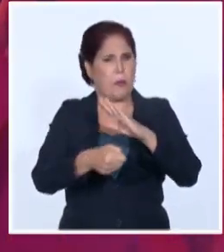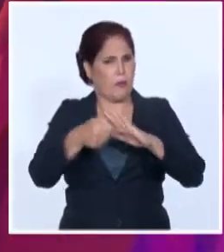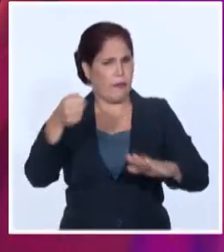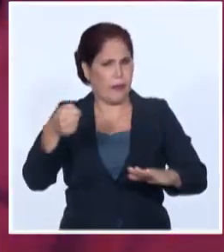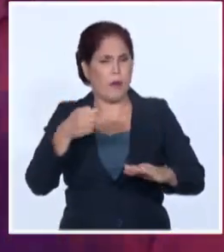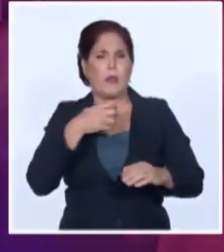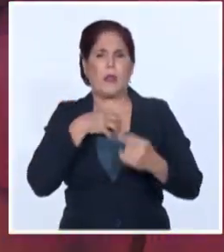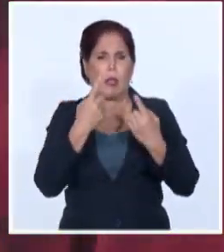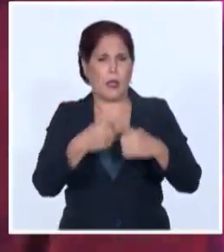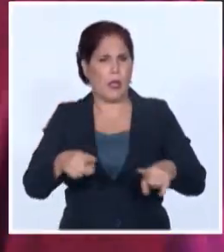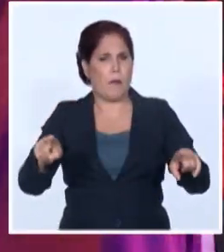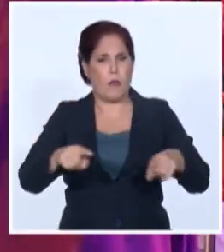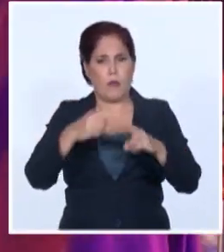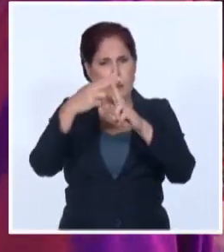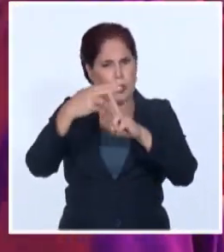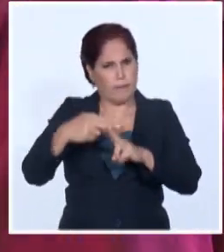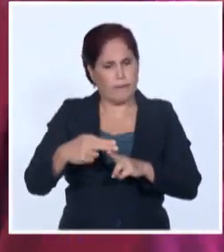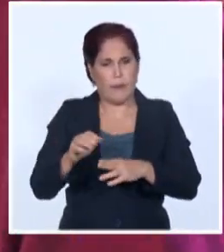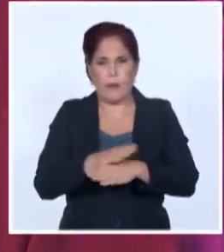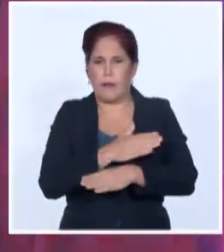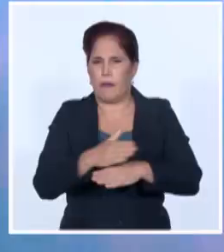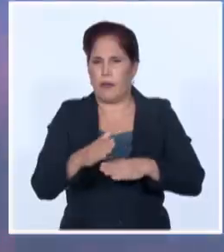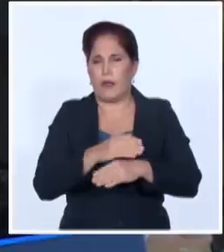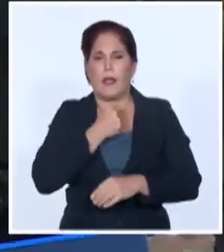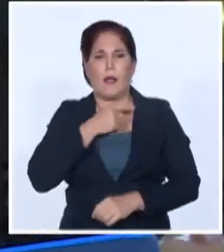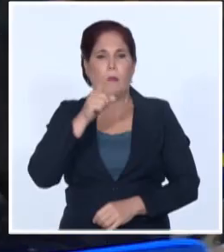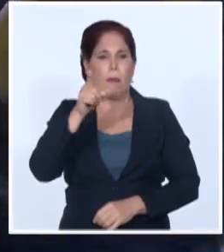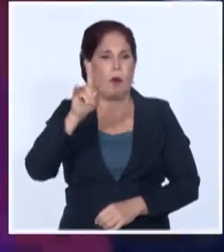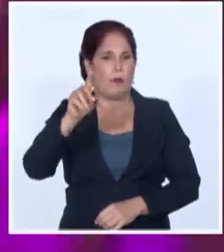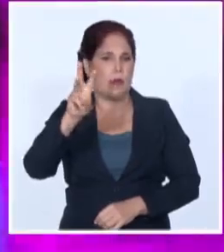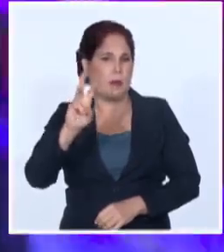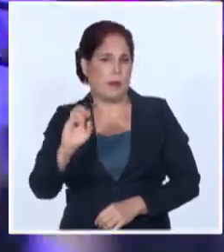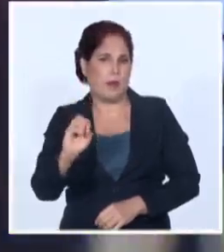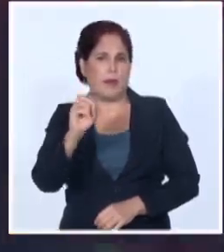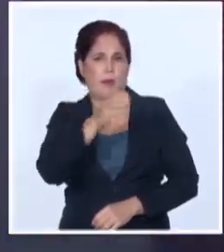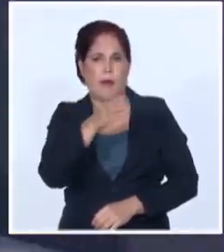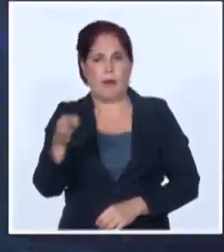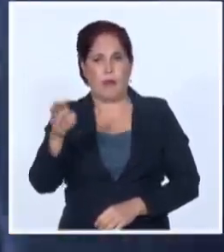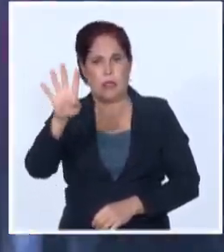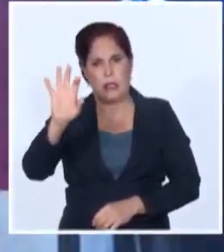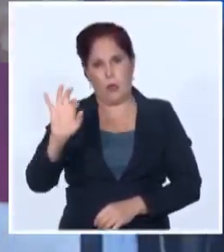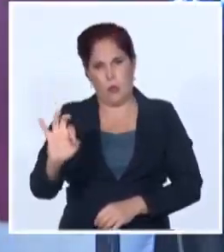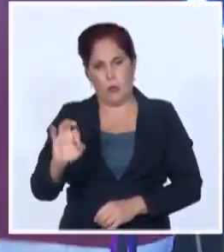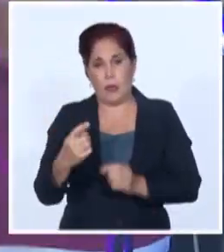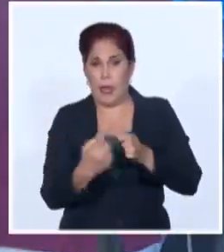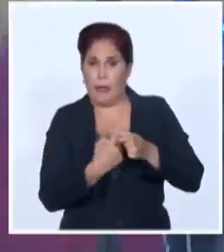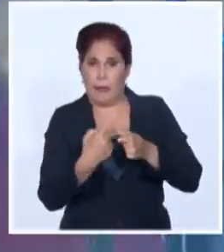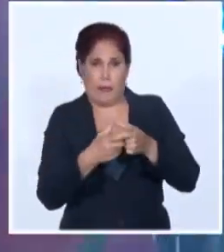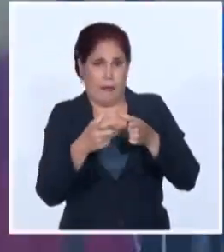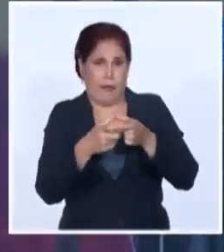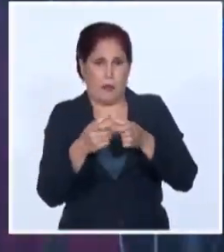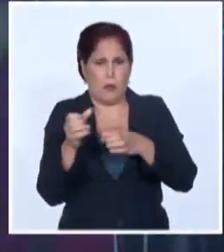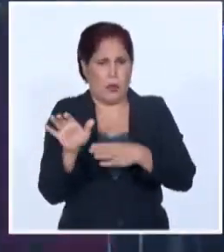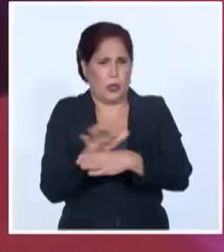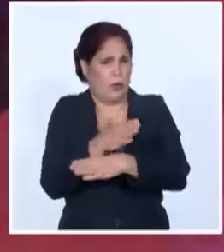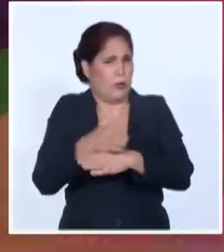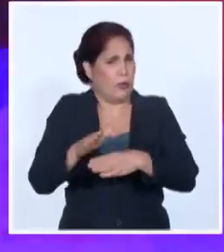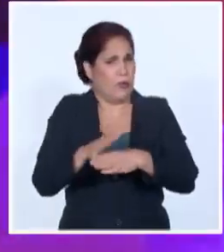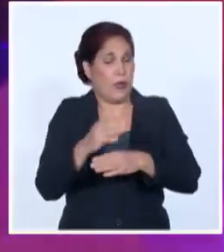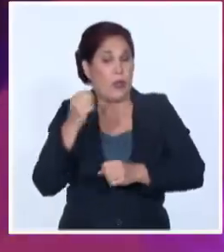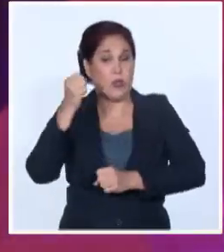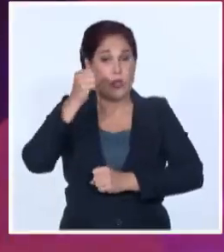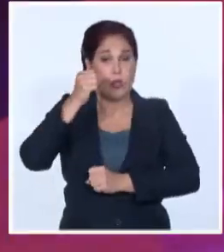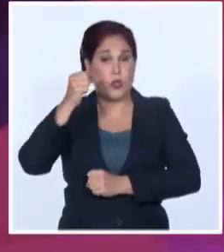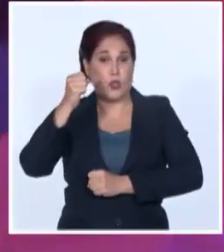repertorio con temas de las décadas del 30, 40 y 50 y varios discos. El conjunto Soneros de